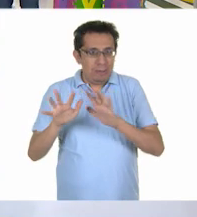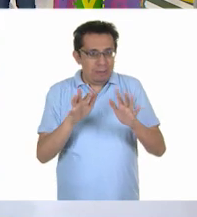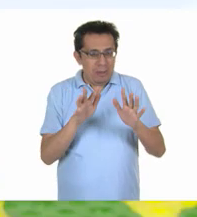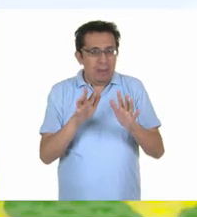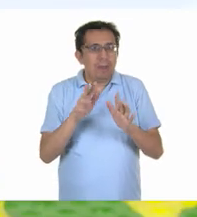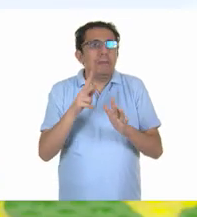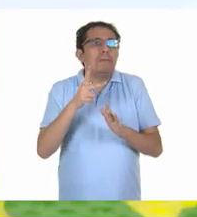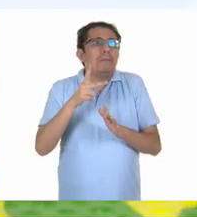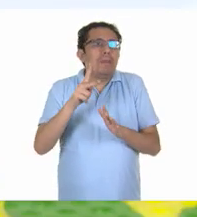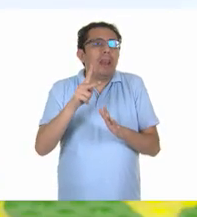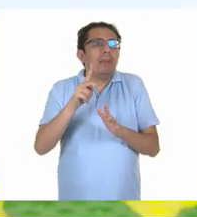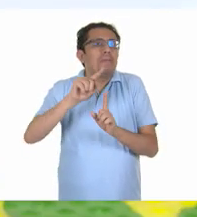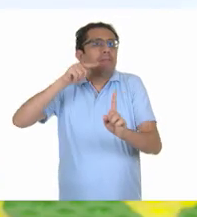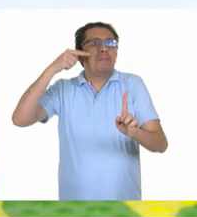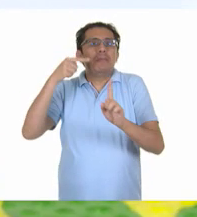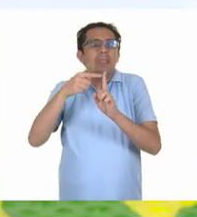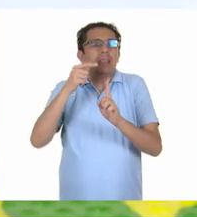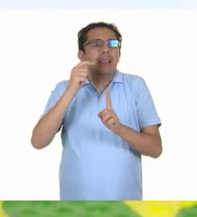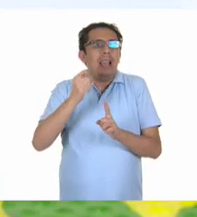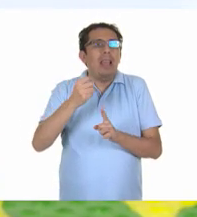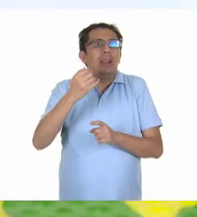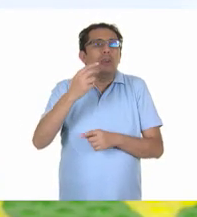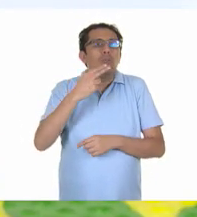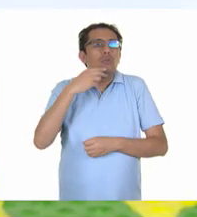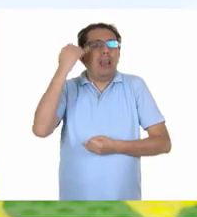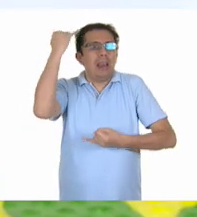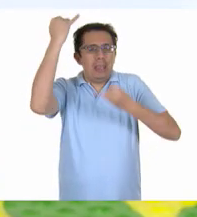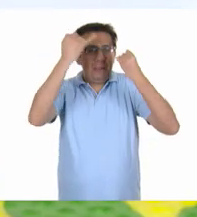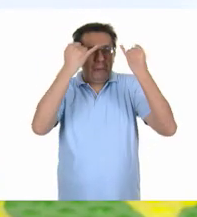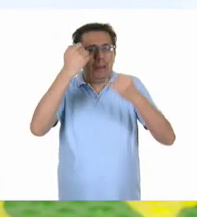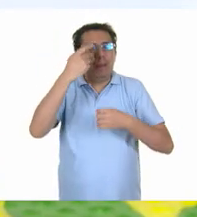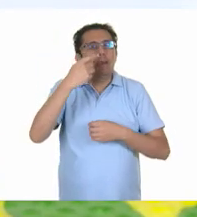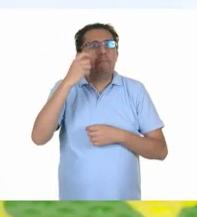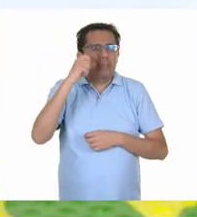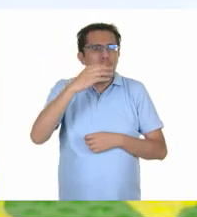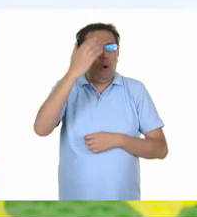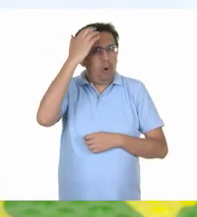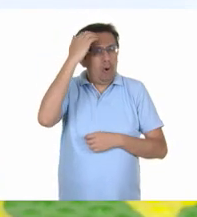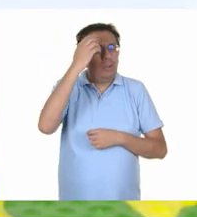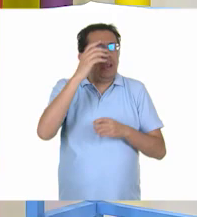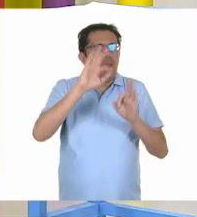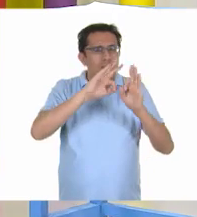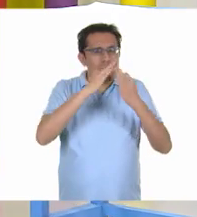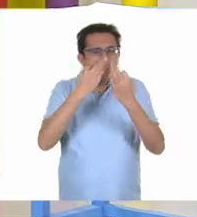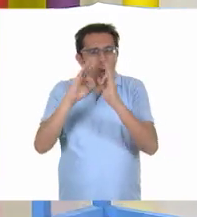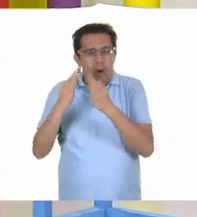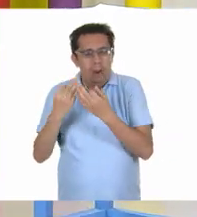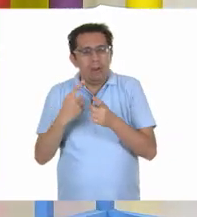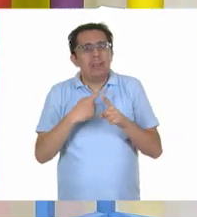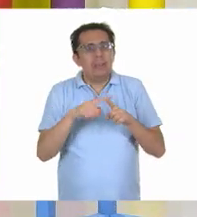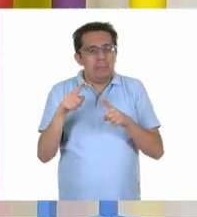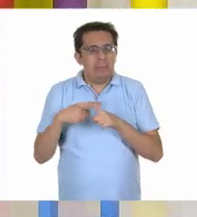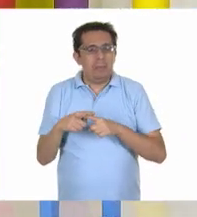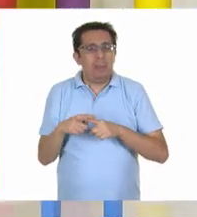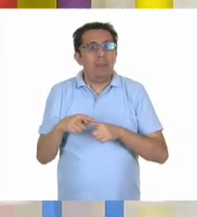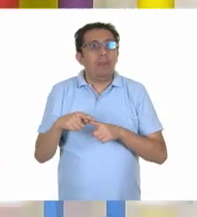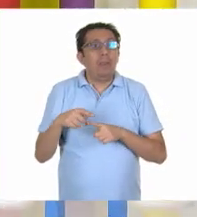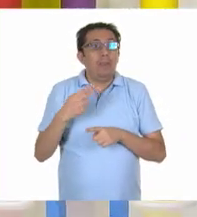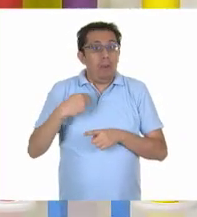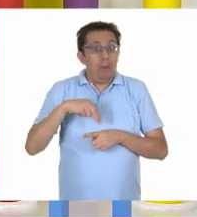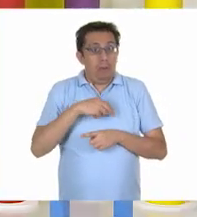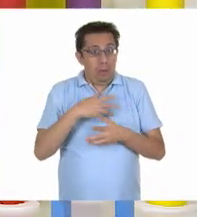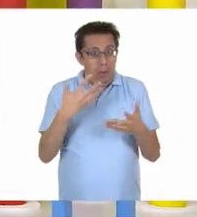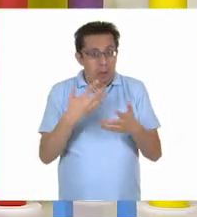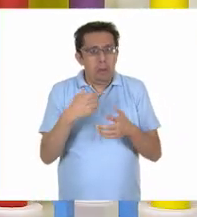Mira. Bueno, más o menos. Pero el chiste es usar nuestra imaginación y conocer más acerca de las figuras geométricas. Así es.